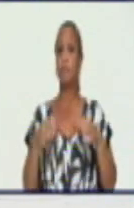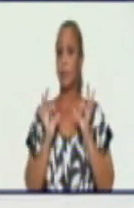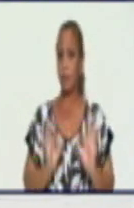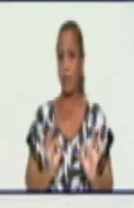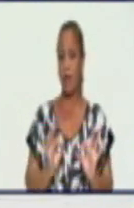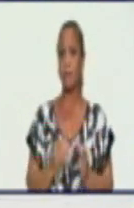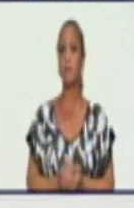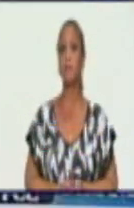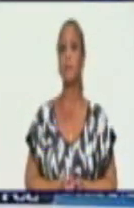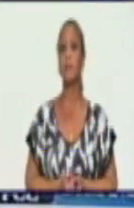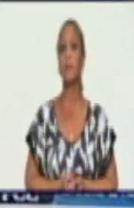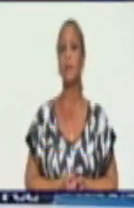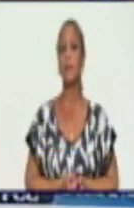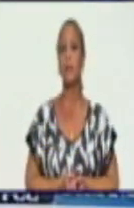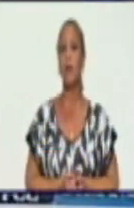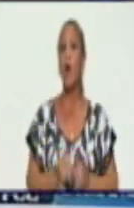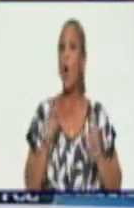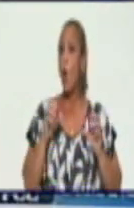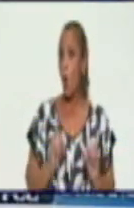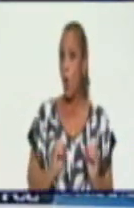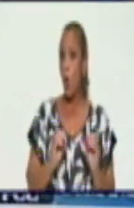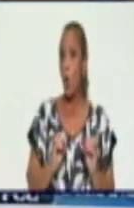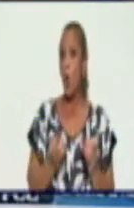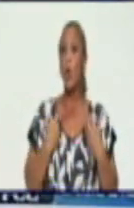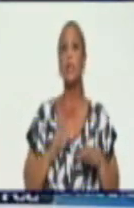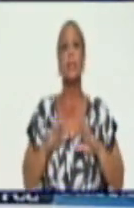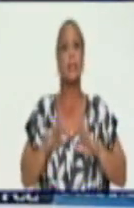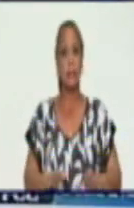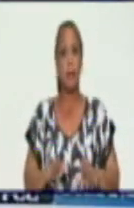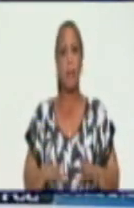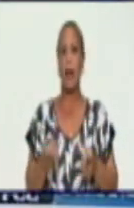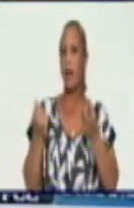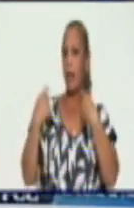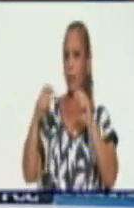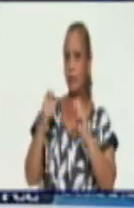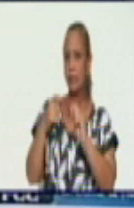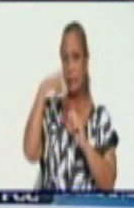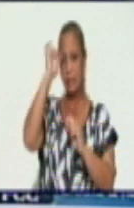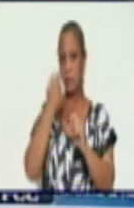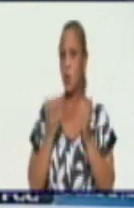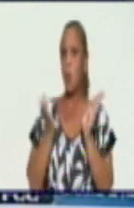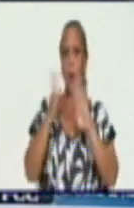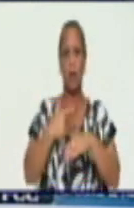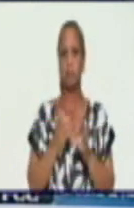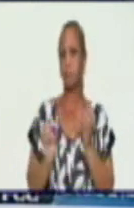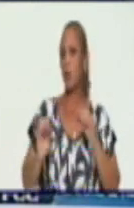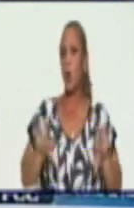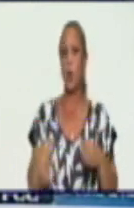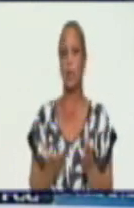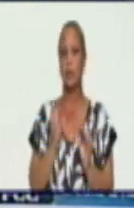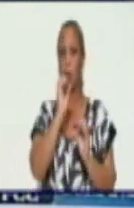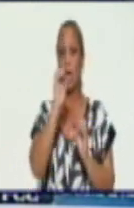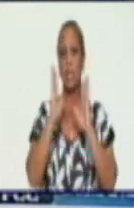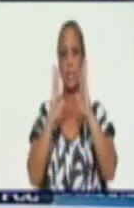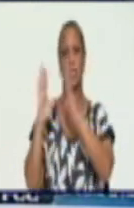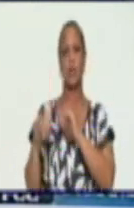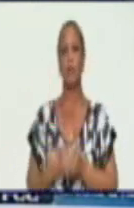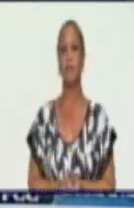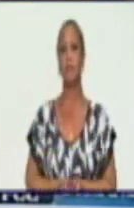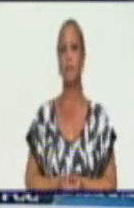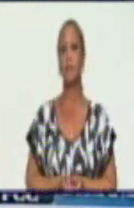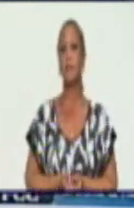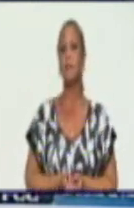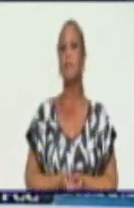o no se vende se para la venta 7 desorganizado nosotros estudiamos